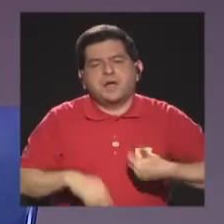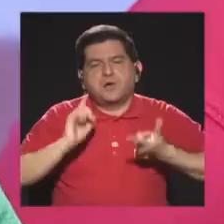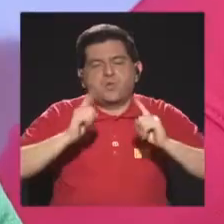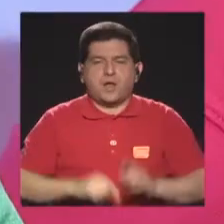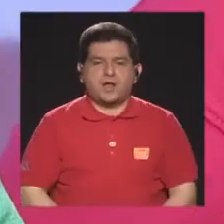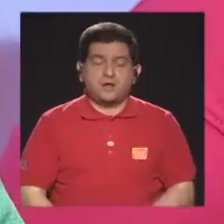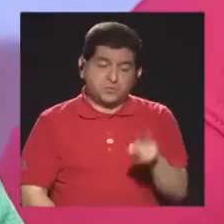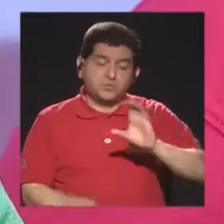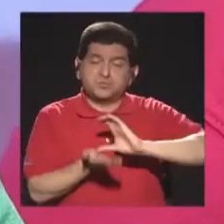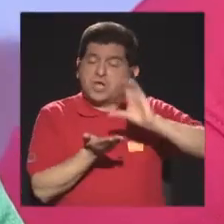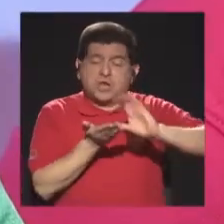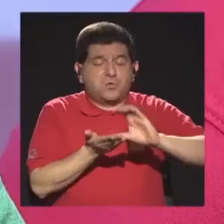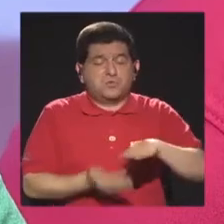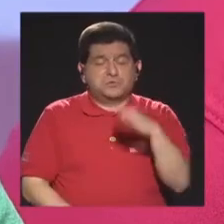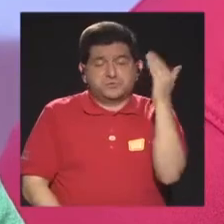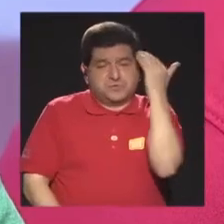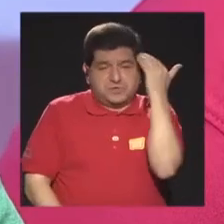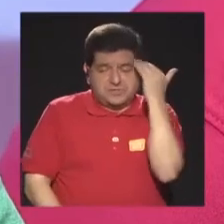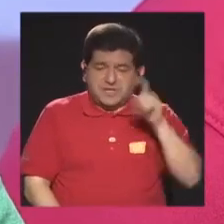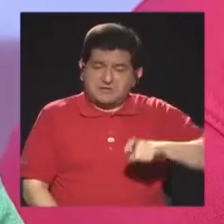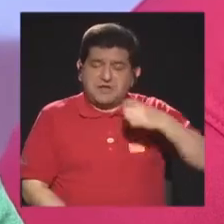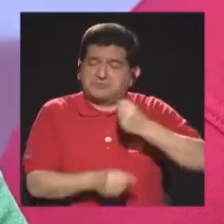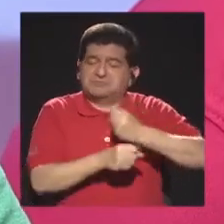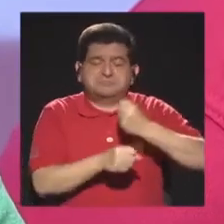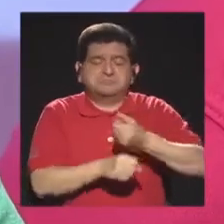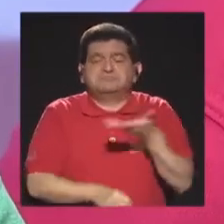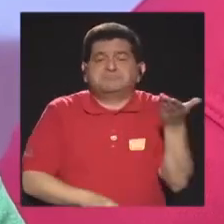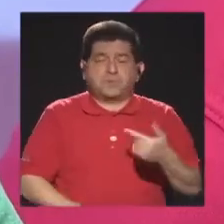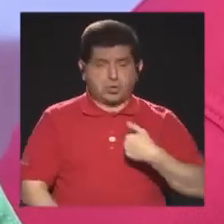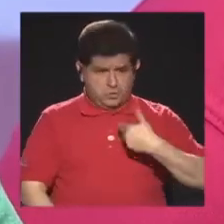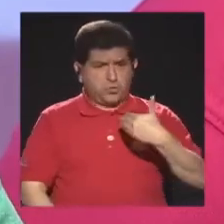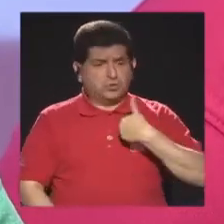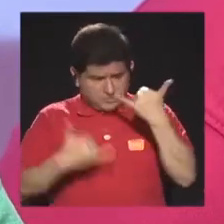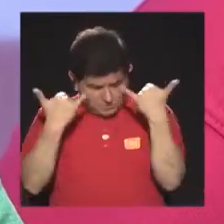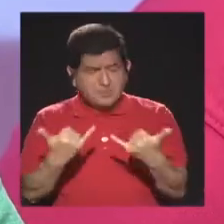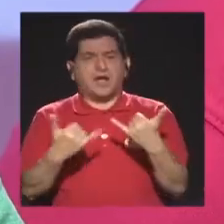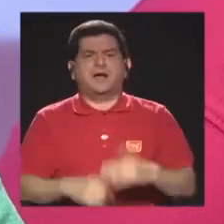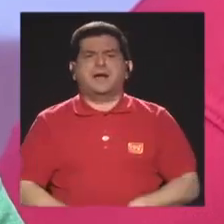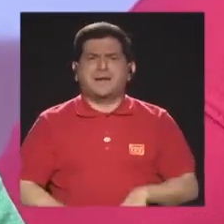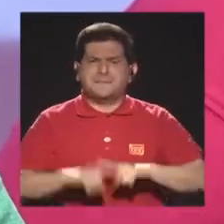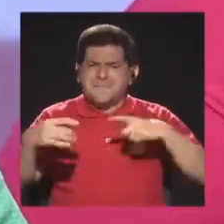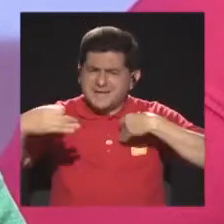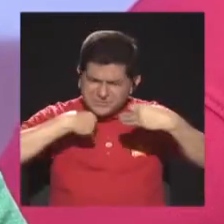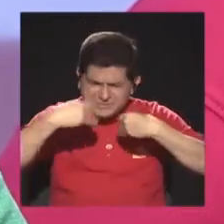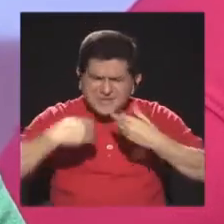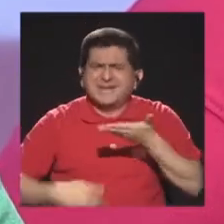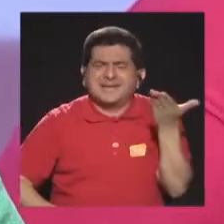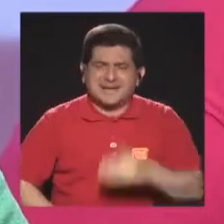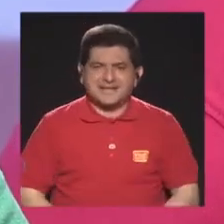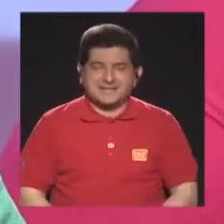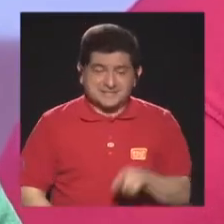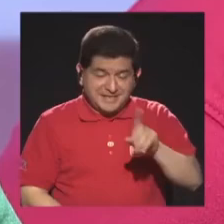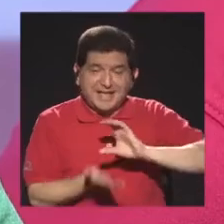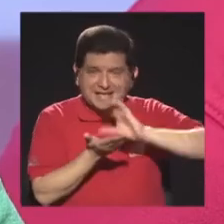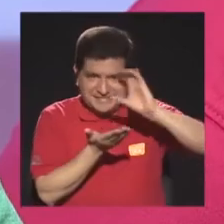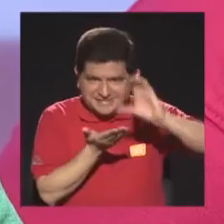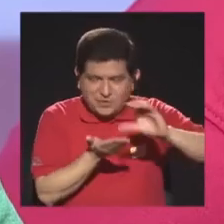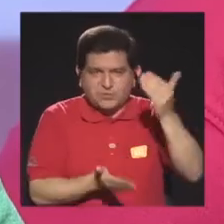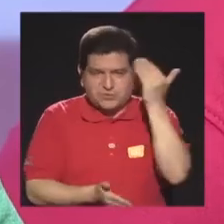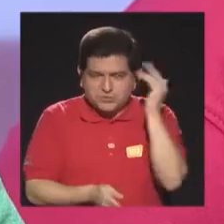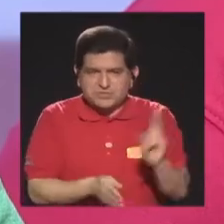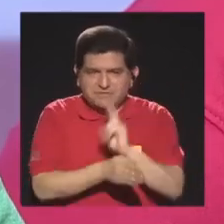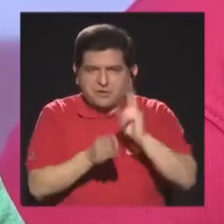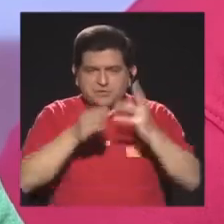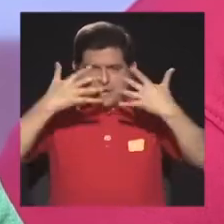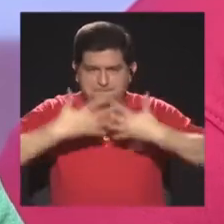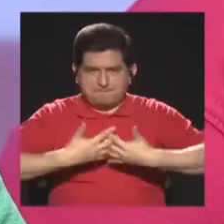y sacar el curso y saber lo que uno tiene que hacer, y yo lo tenía. Pero cuéntenos qué es. Ya, y hacer el curso, saber utilizar